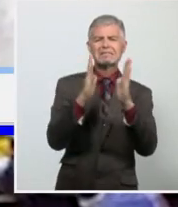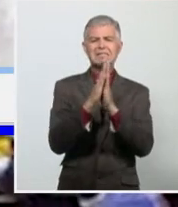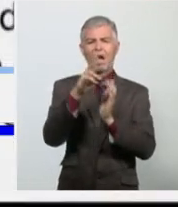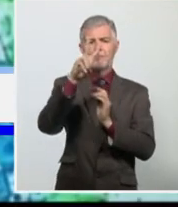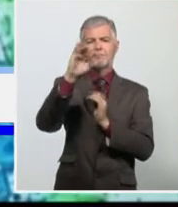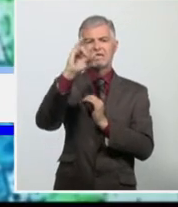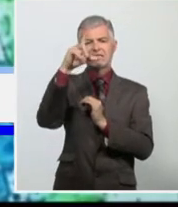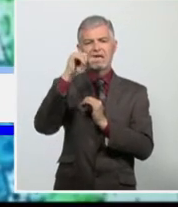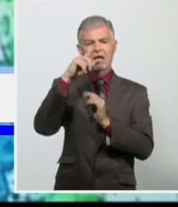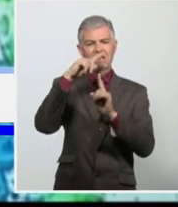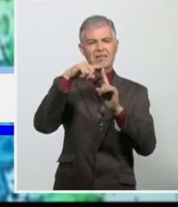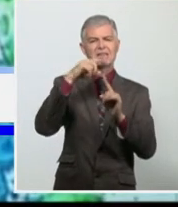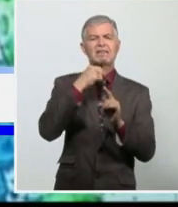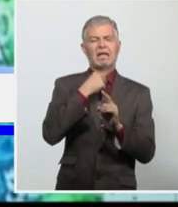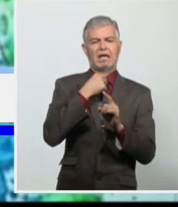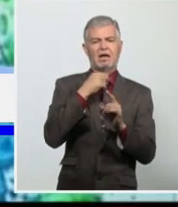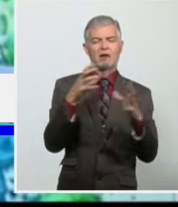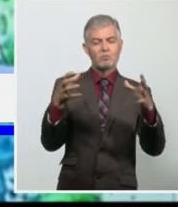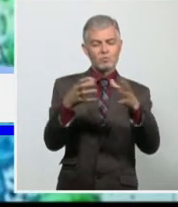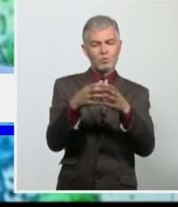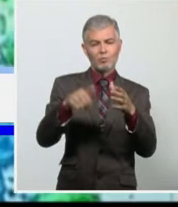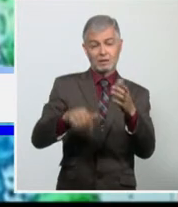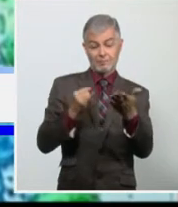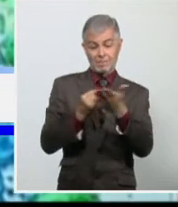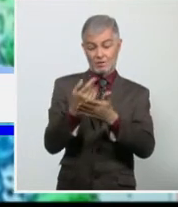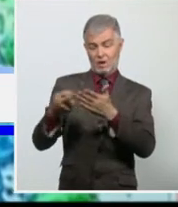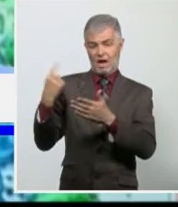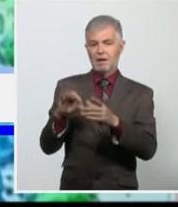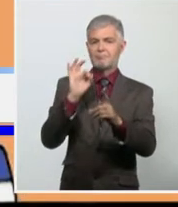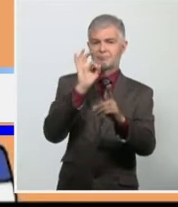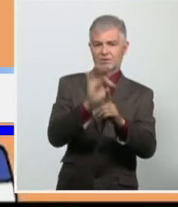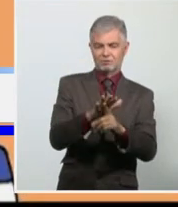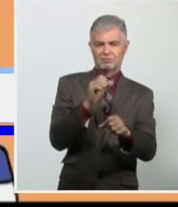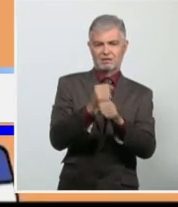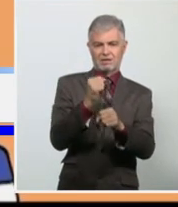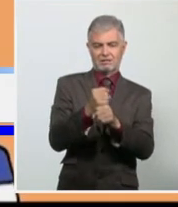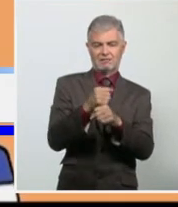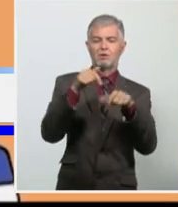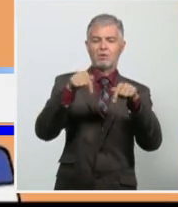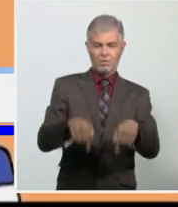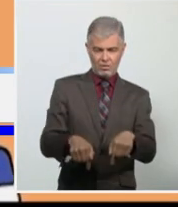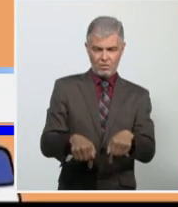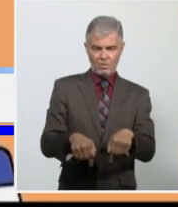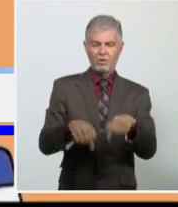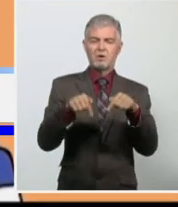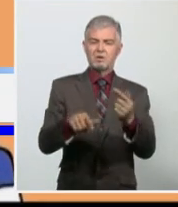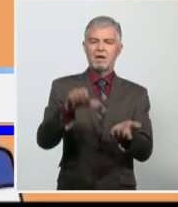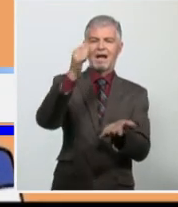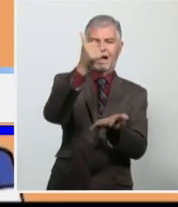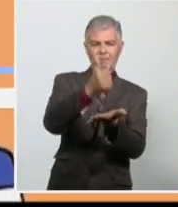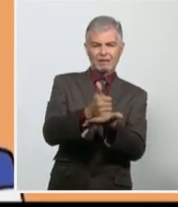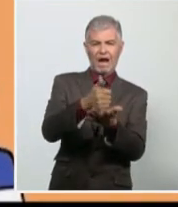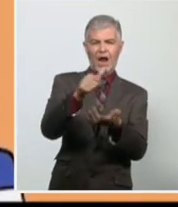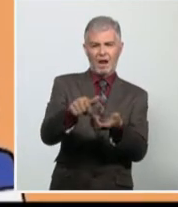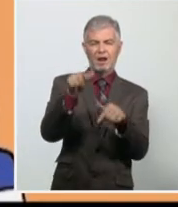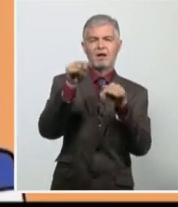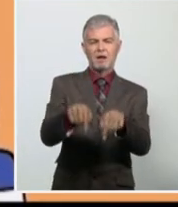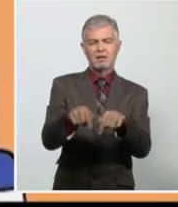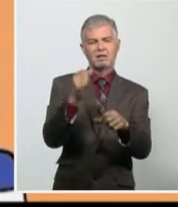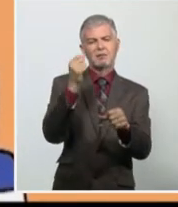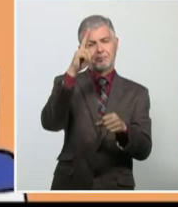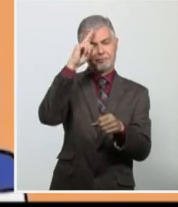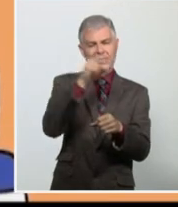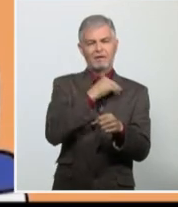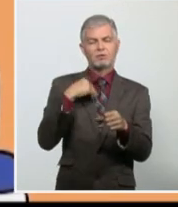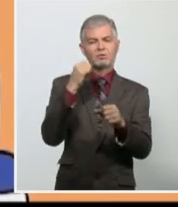médica cubana inició sus funciones este miércoles en el hospital milton tato de la capital vicentina los galenos laboran en el